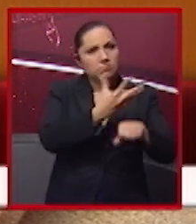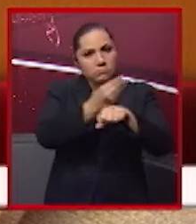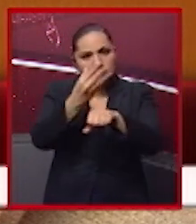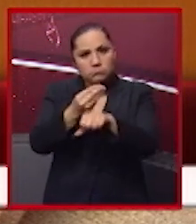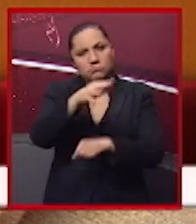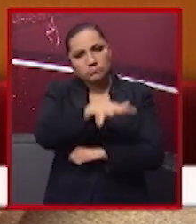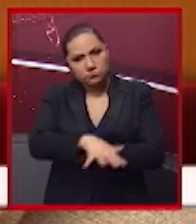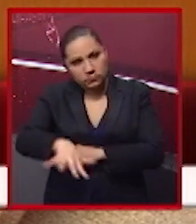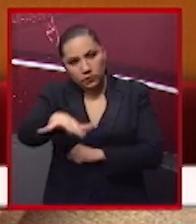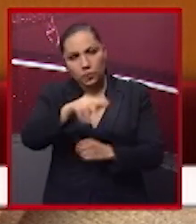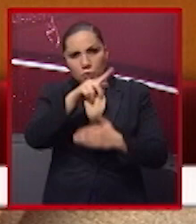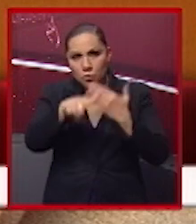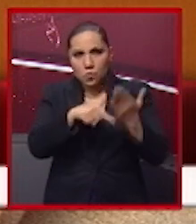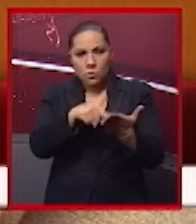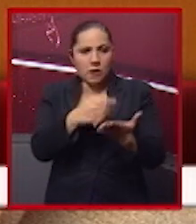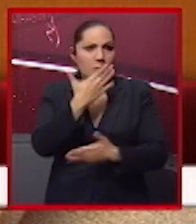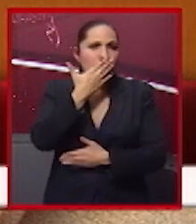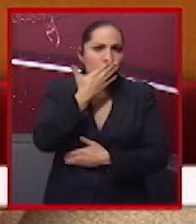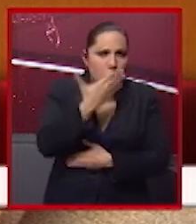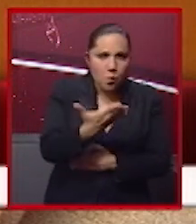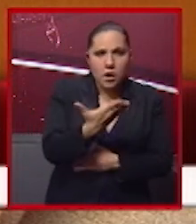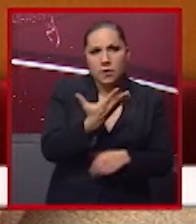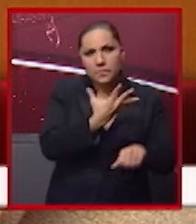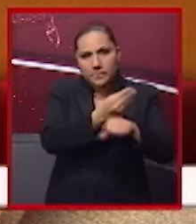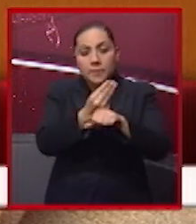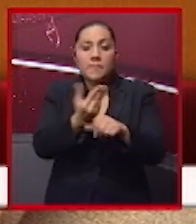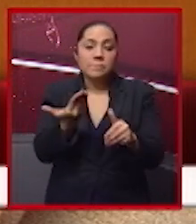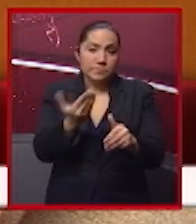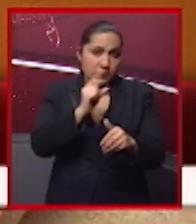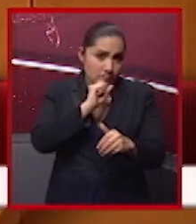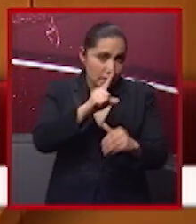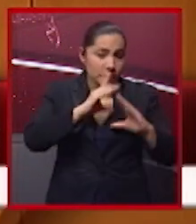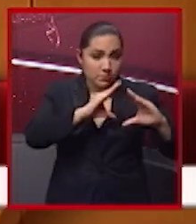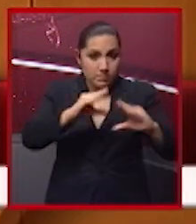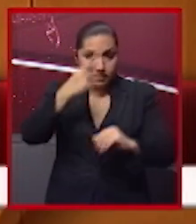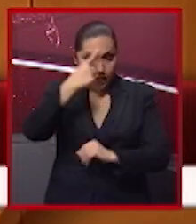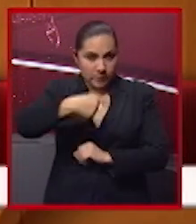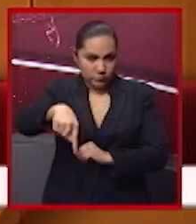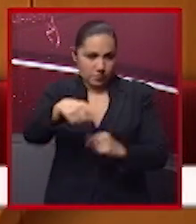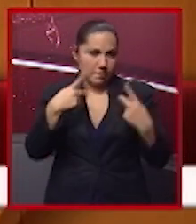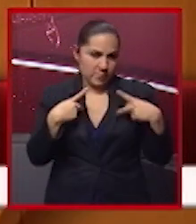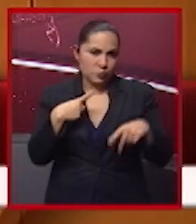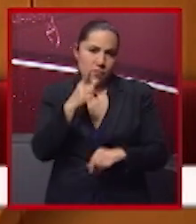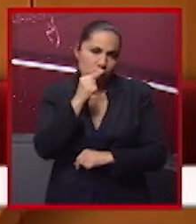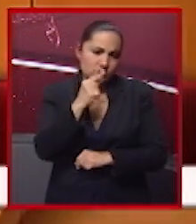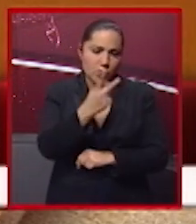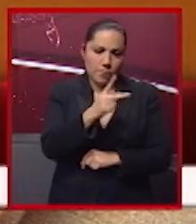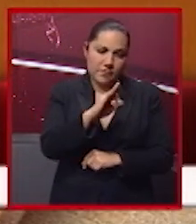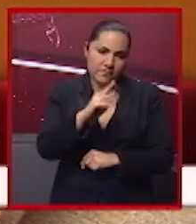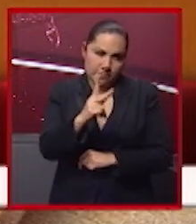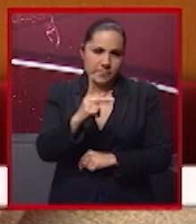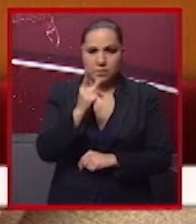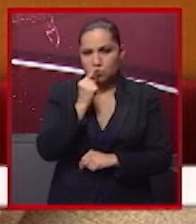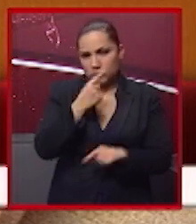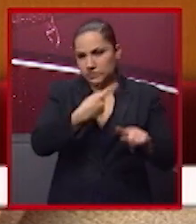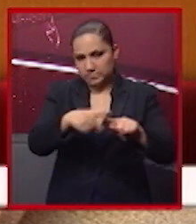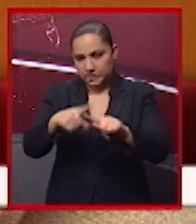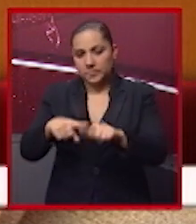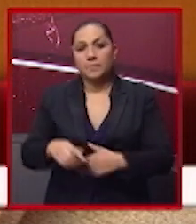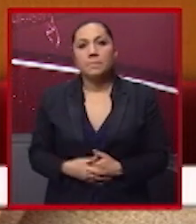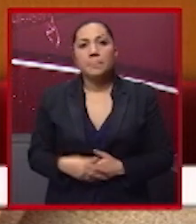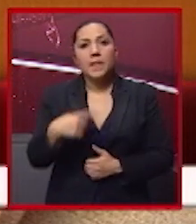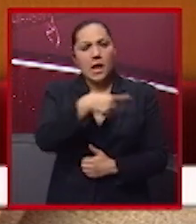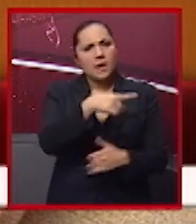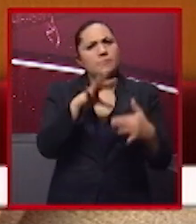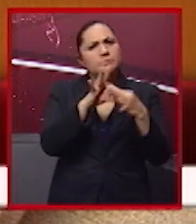capacitación y dignificación de la Policía Federal. El funcionario habló también sobre avances en materia de